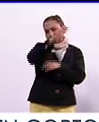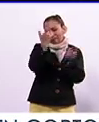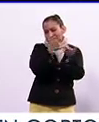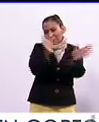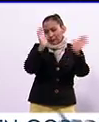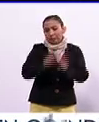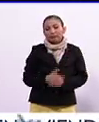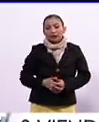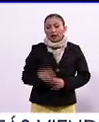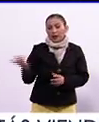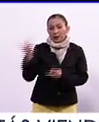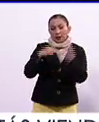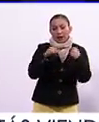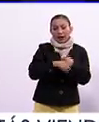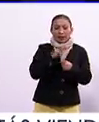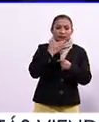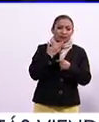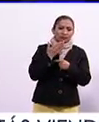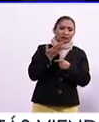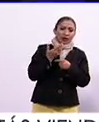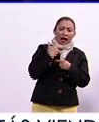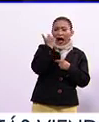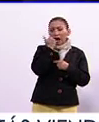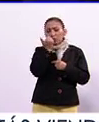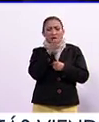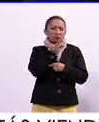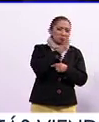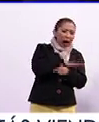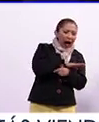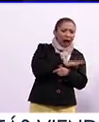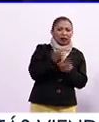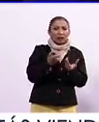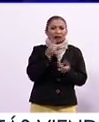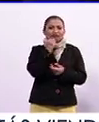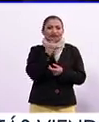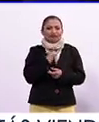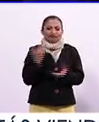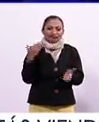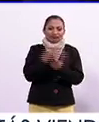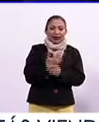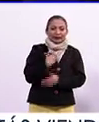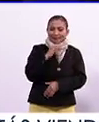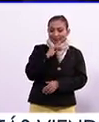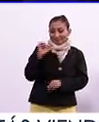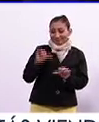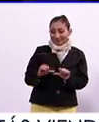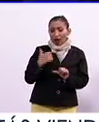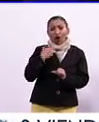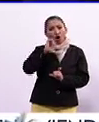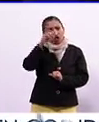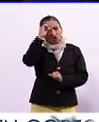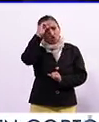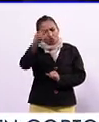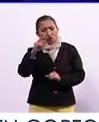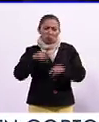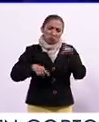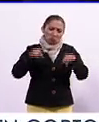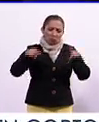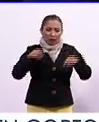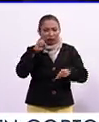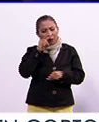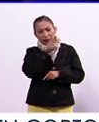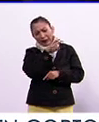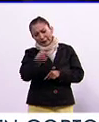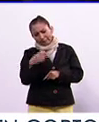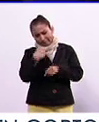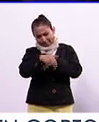sea. Buenos y malos estudiantes. Bueno, unos de malos digo de a panzazo, ¿no? Y buenos, pues sí, muchachos brillantes. Bueno, y yo veía en